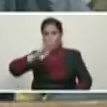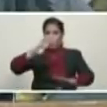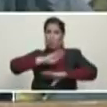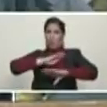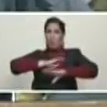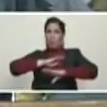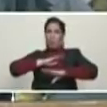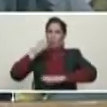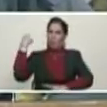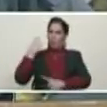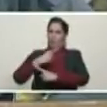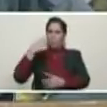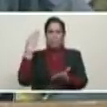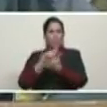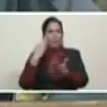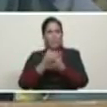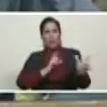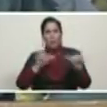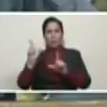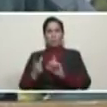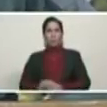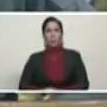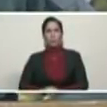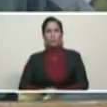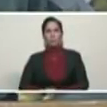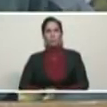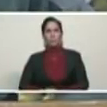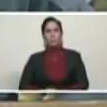estar siempre lista, siempre.